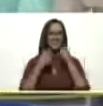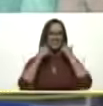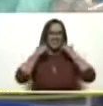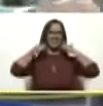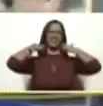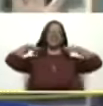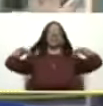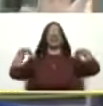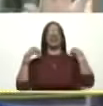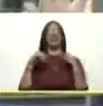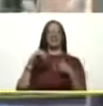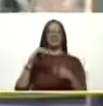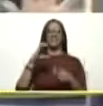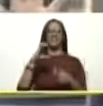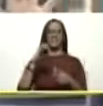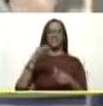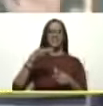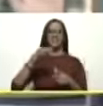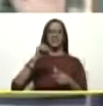Ahí pasó un chorrito.